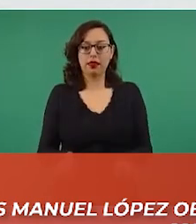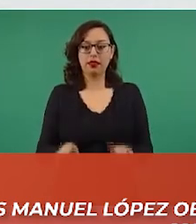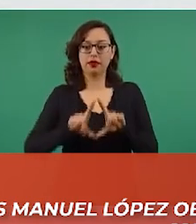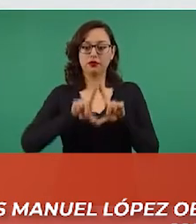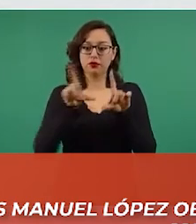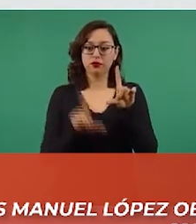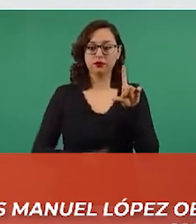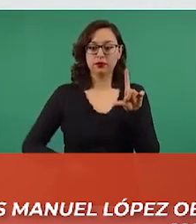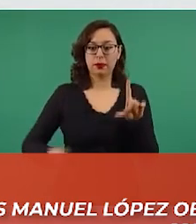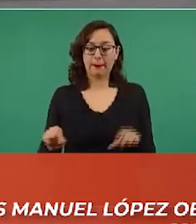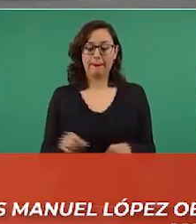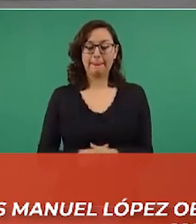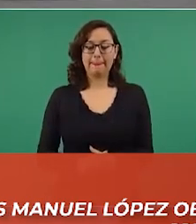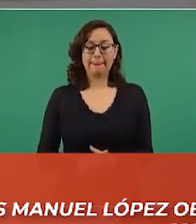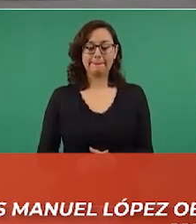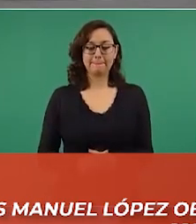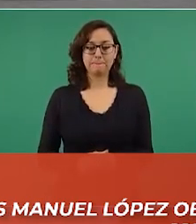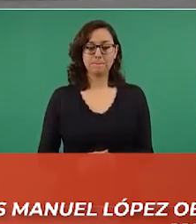diría